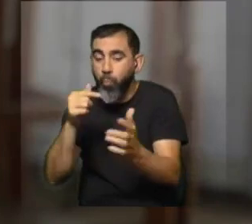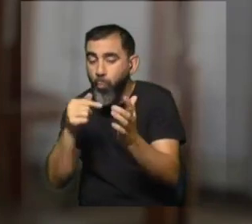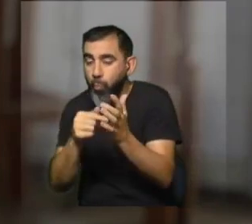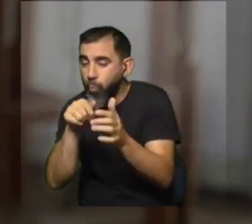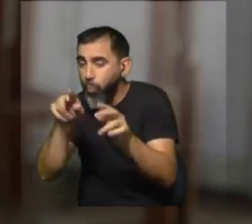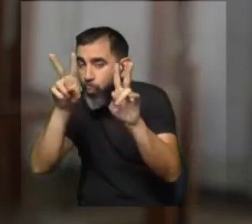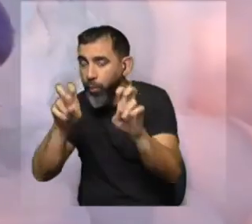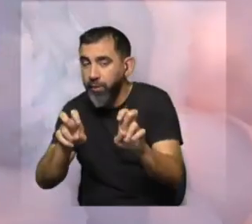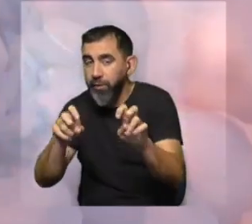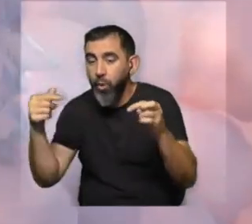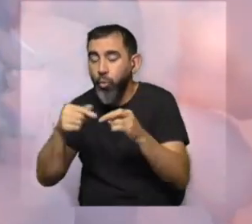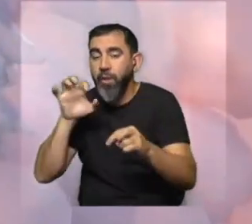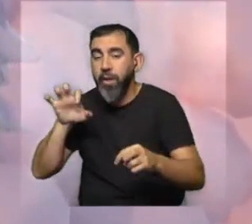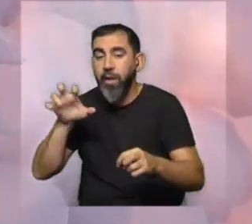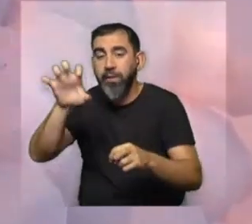específica contra el tumor.